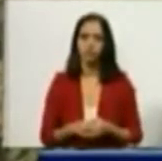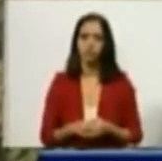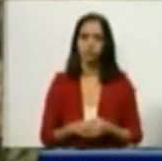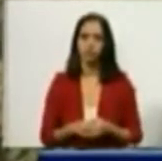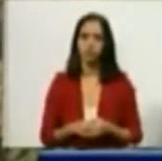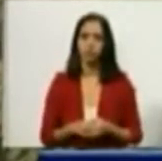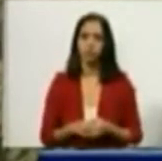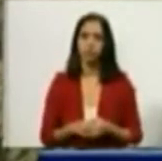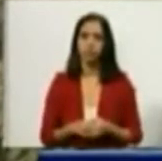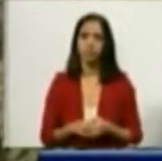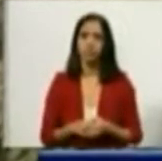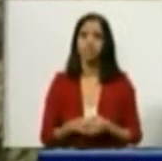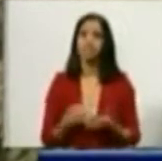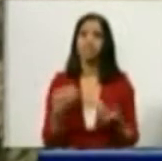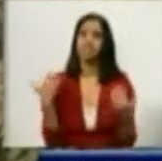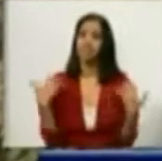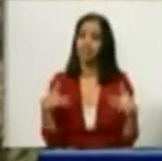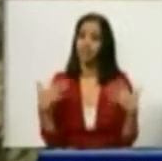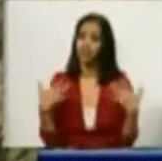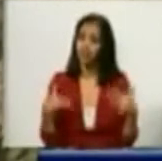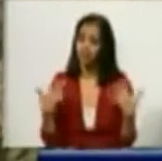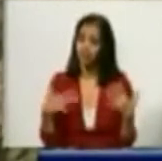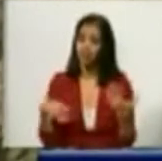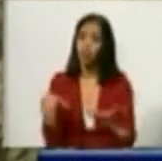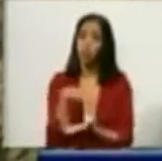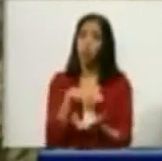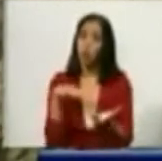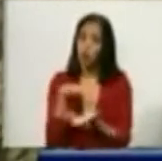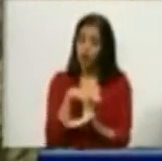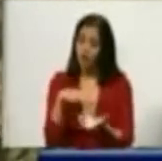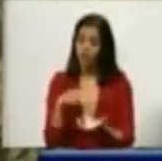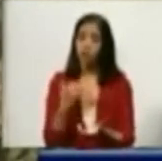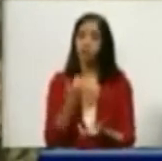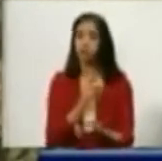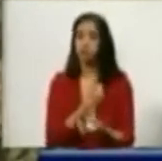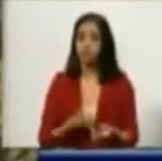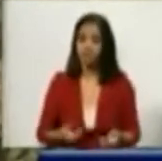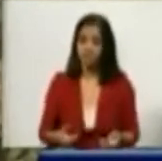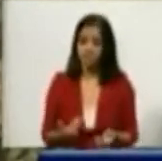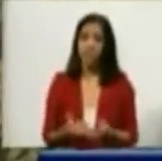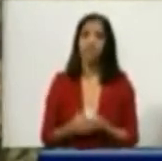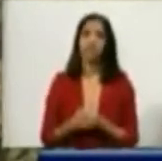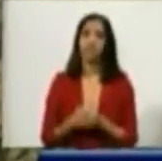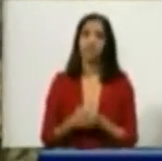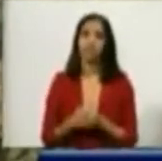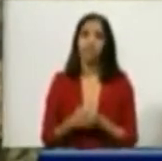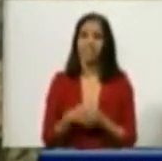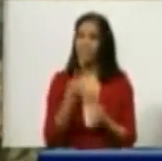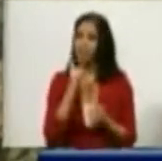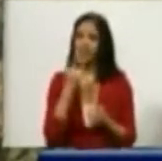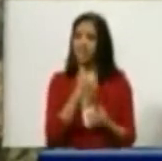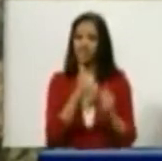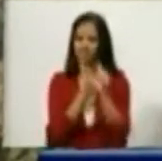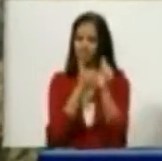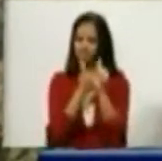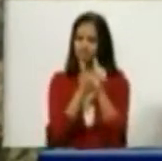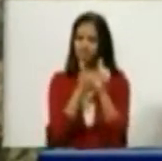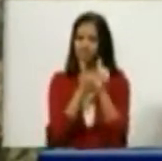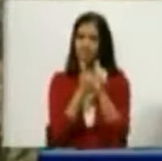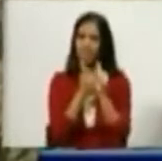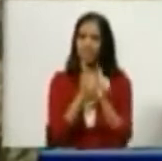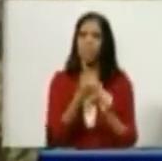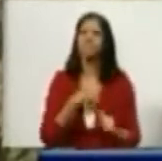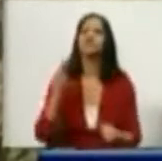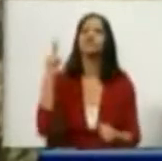se le está aprendiendo un candelero al Señor duca al subpresidente Esa no es la vicepresidenta que dijo así el presidente